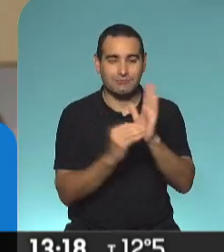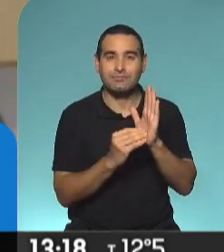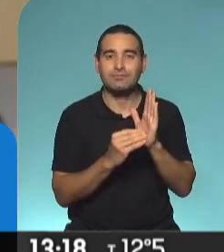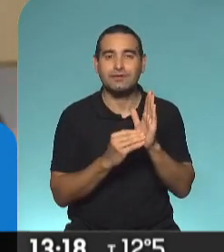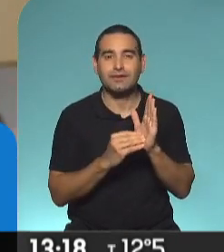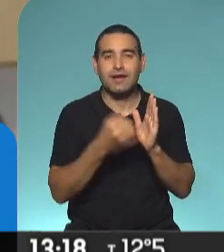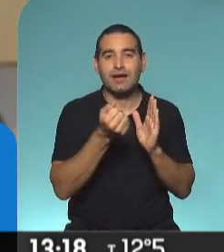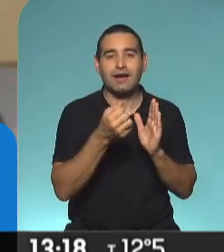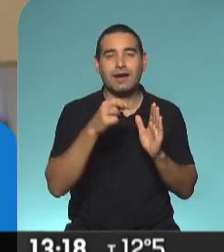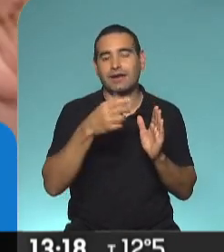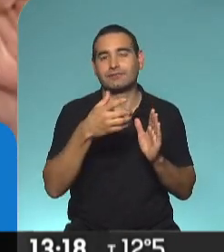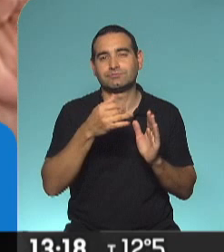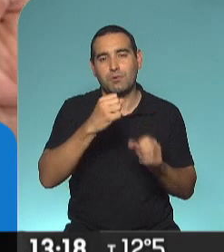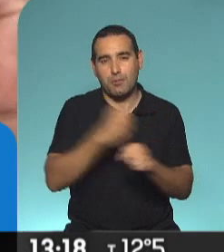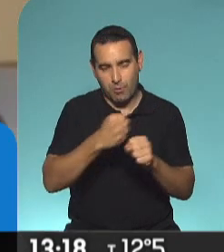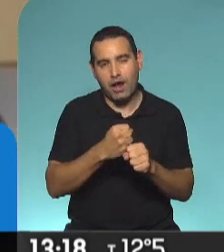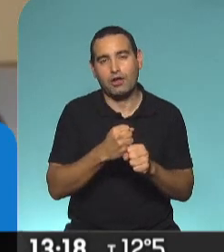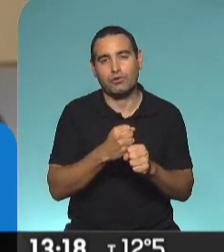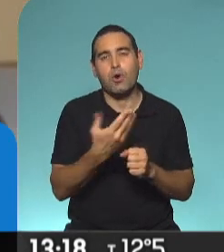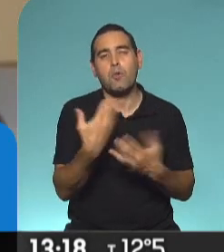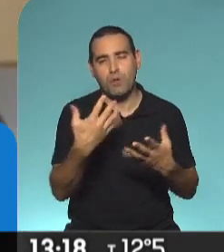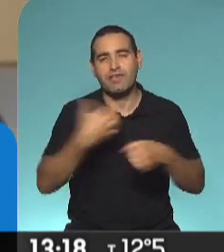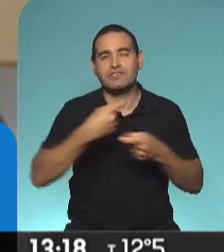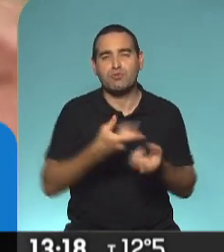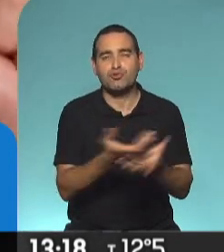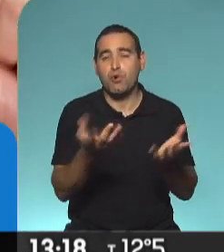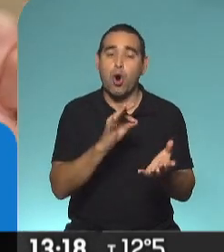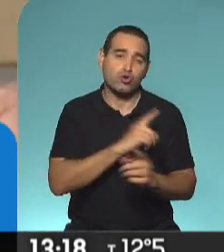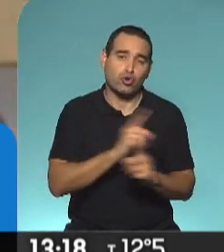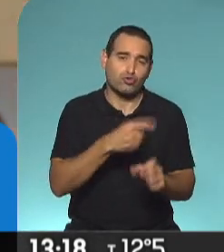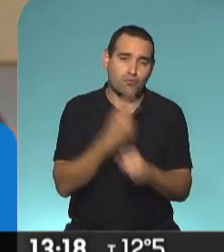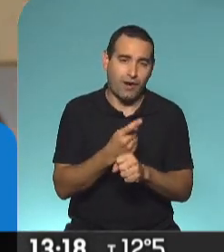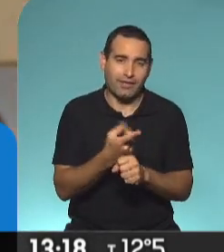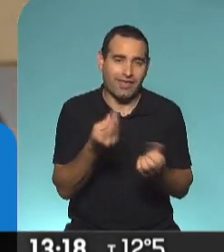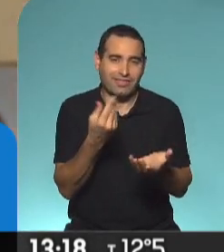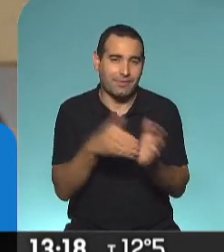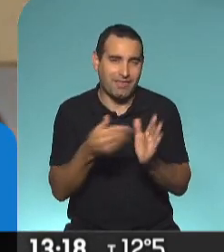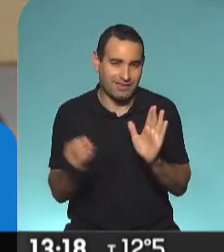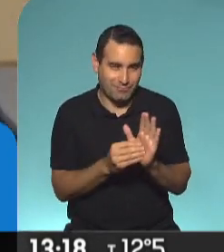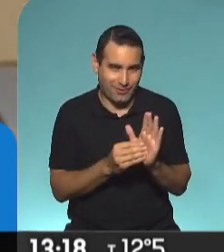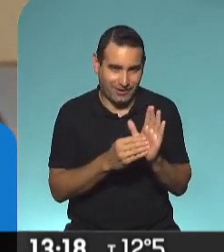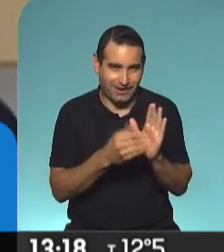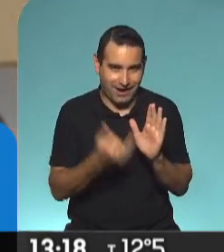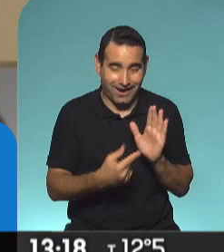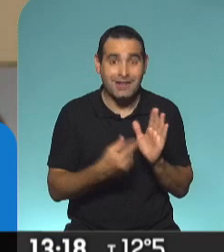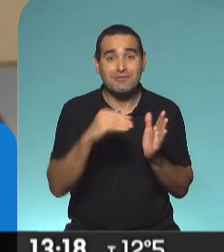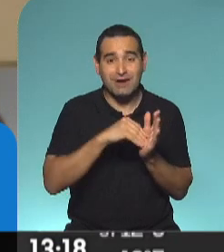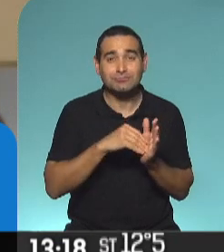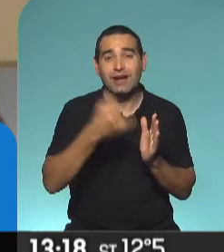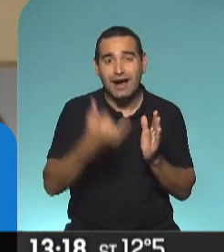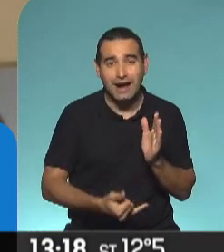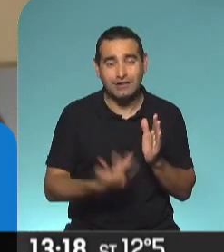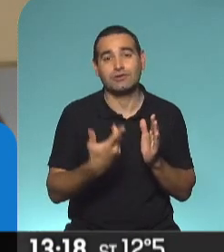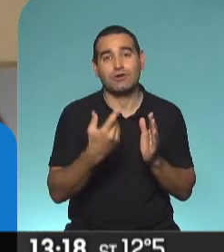apto o puede utilizar el transporte público o no puede utilizar el transporte público digamos entre otras cosas y además porque ahora hay